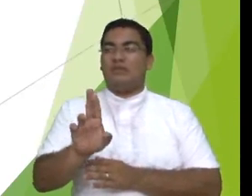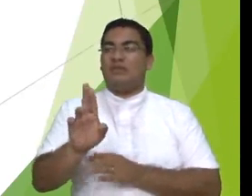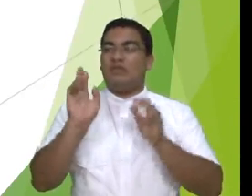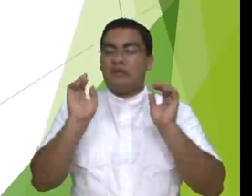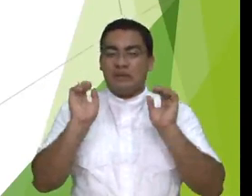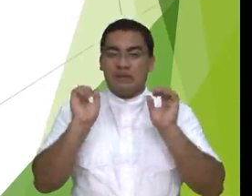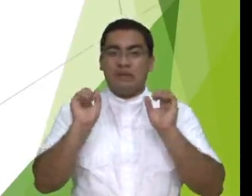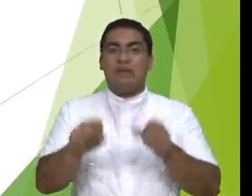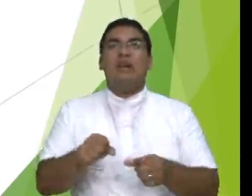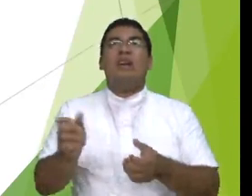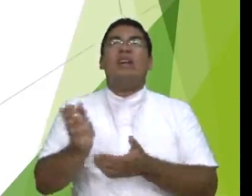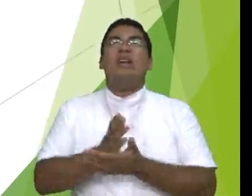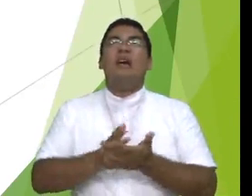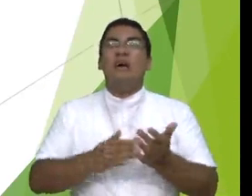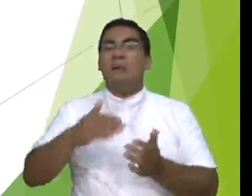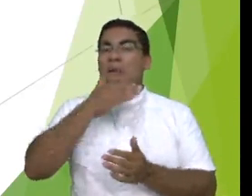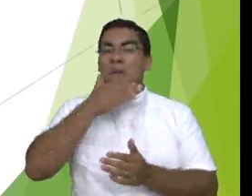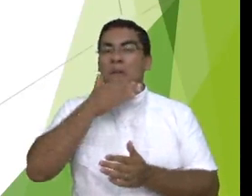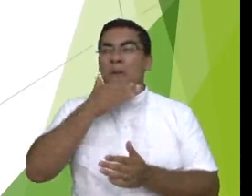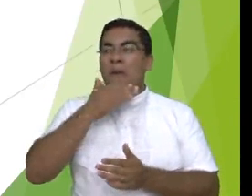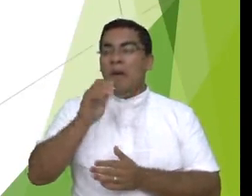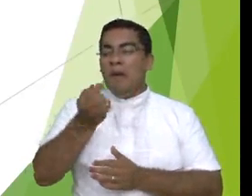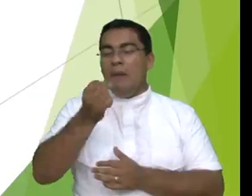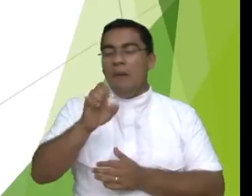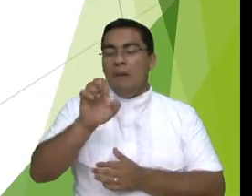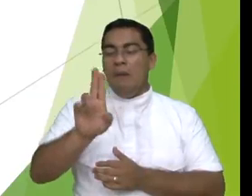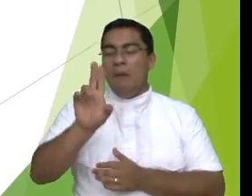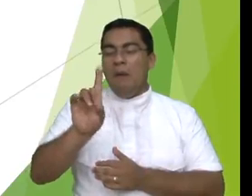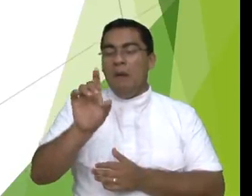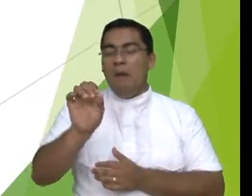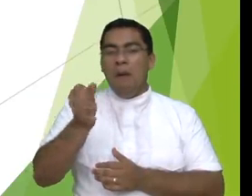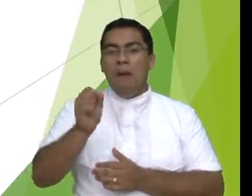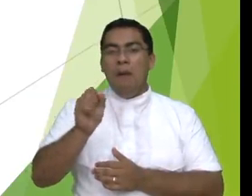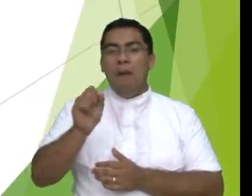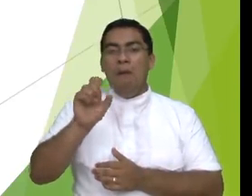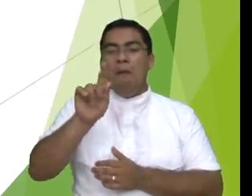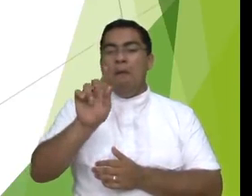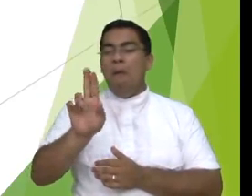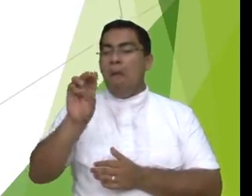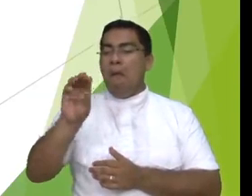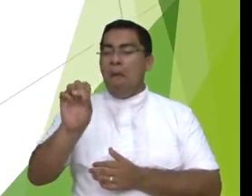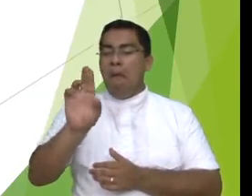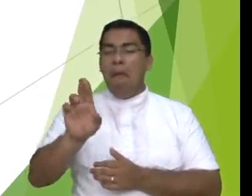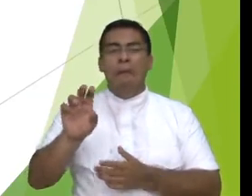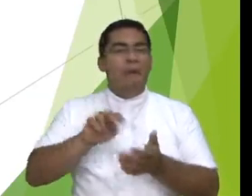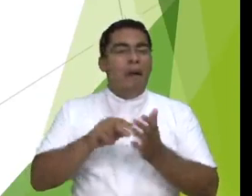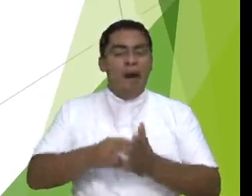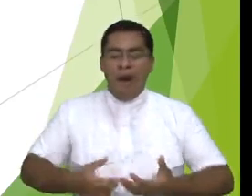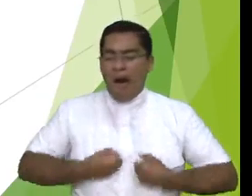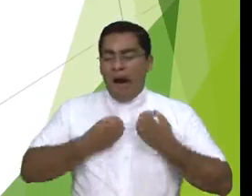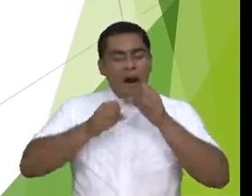los hemofílicos este tipo de situaciones. Se llaman pseudo significa falso, ¿verdad? No es un tumor real, sí, no es un tumor verdadero. Exacto,